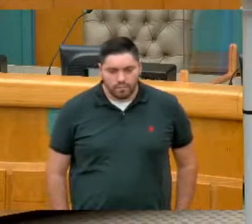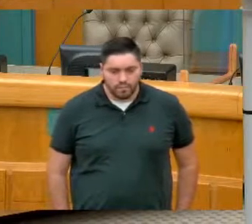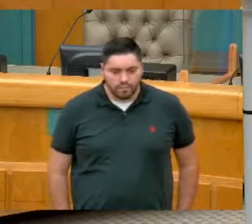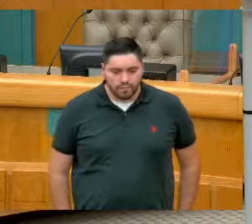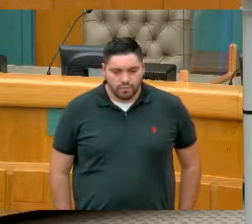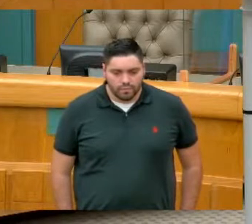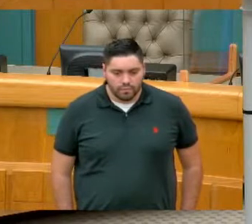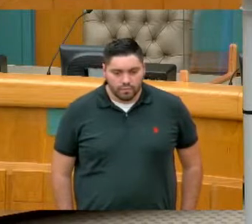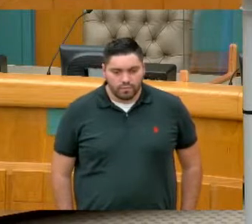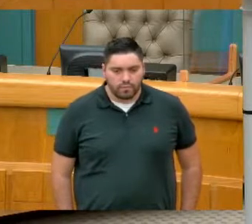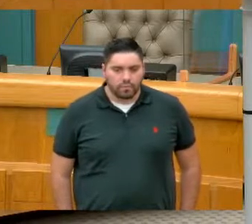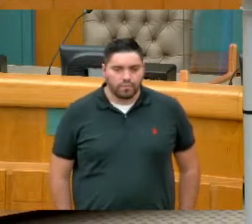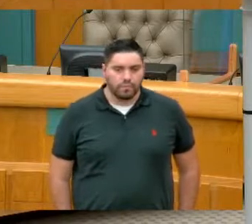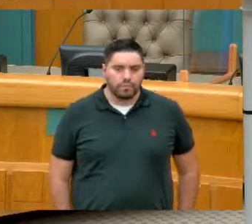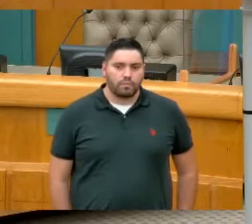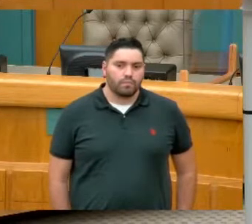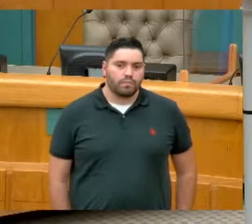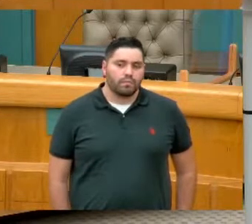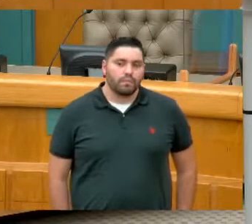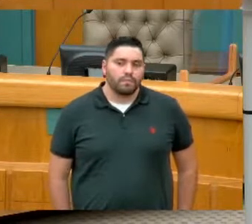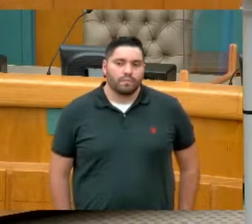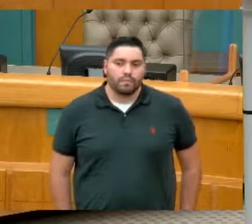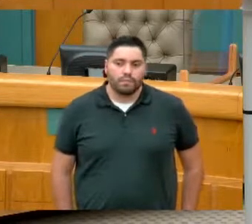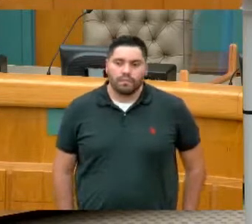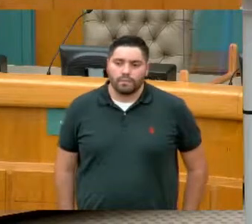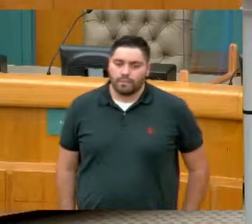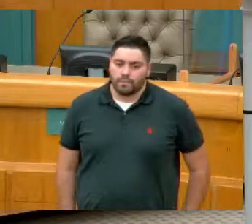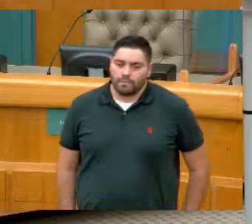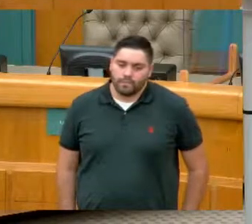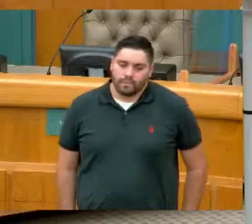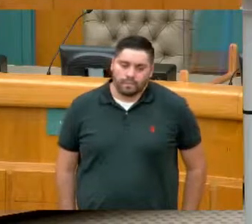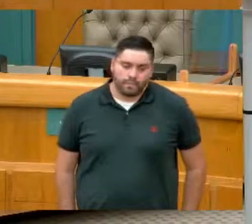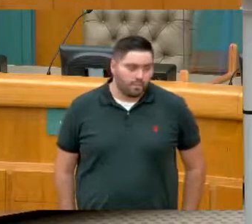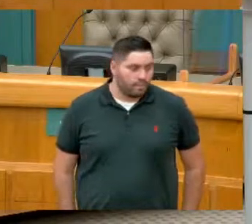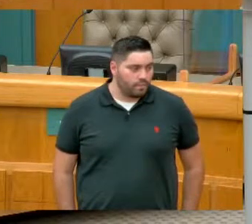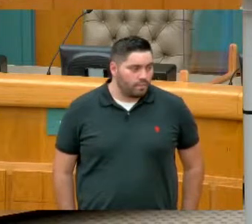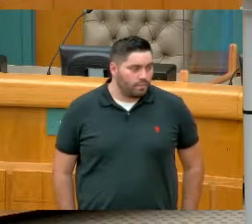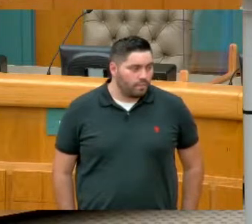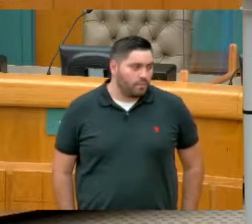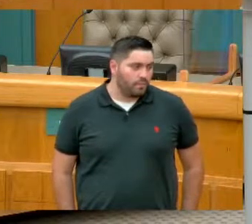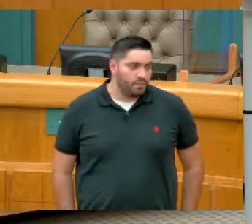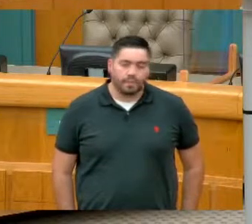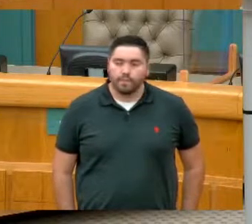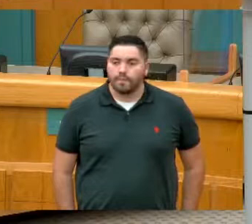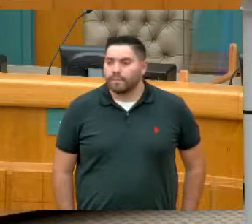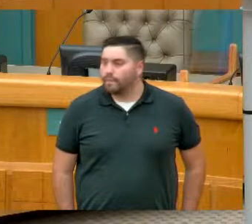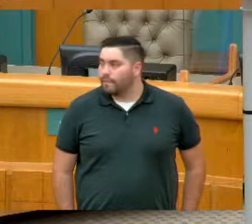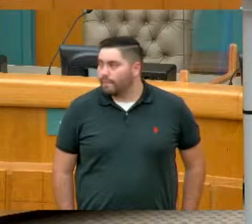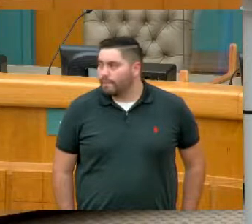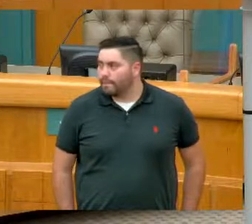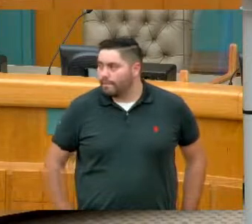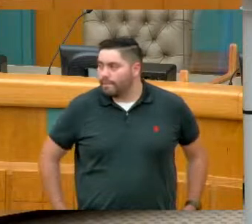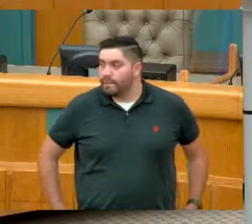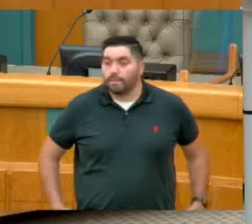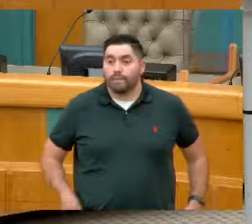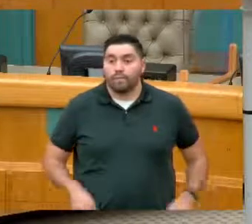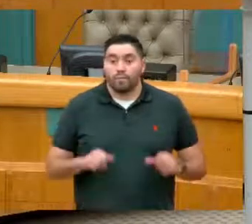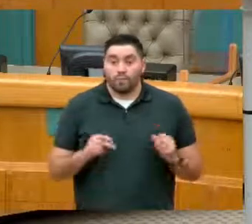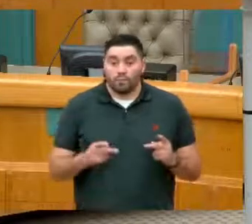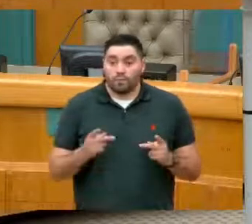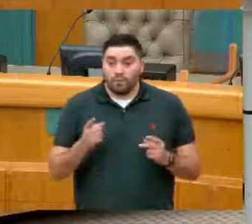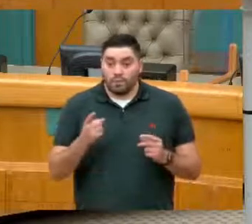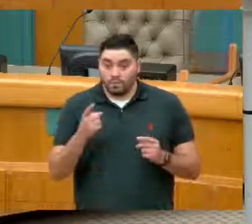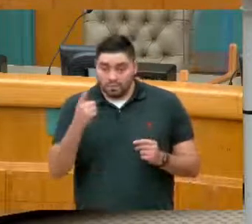pequeño incremento en cuanto a la gente que acude a estos. Las escuelas están reportando un mayor número de estudiantes que están yendo a las escuelas en